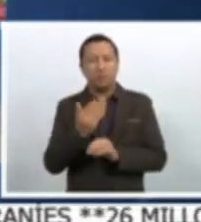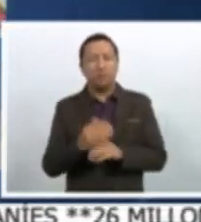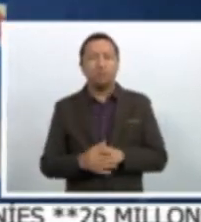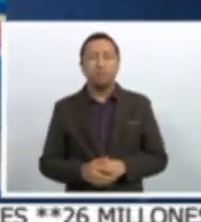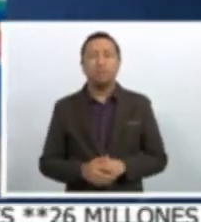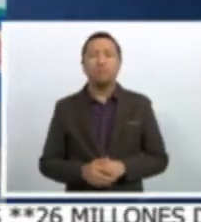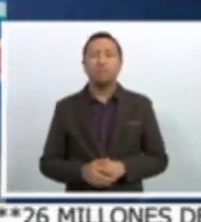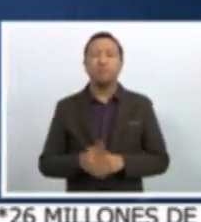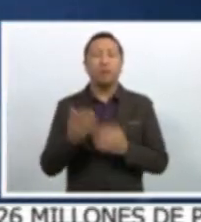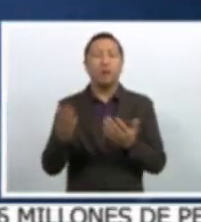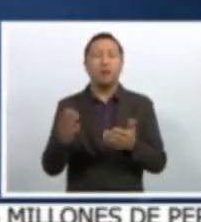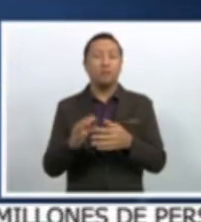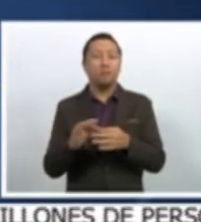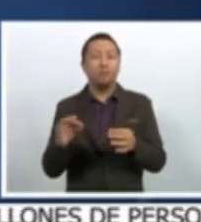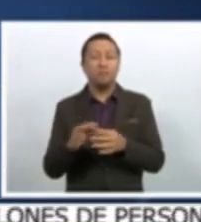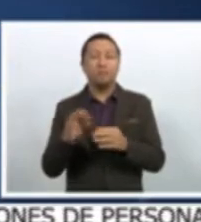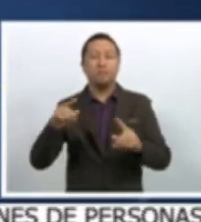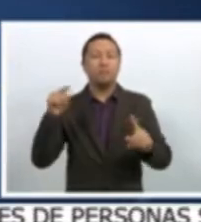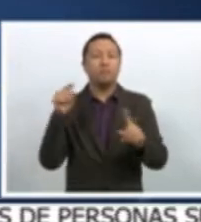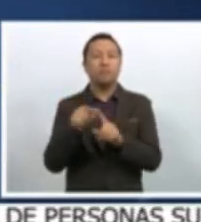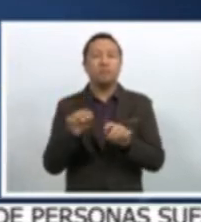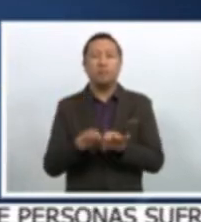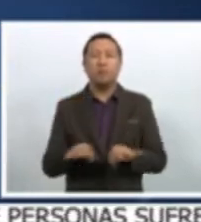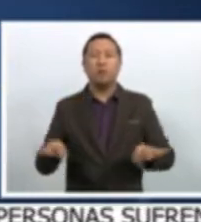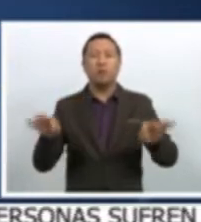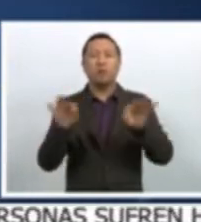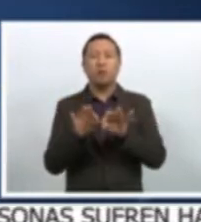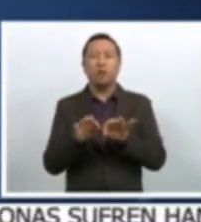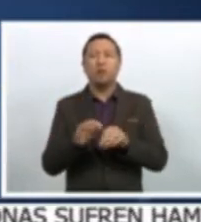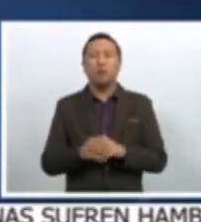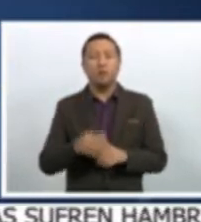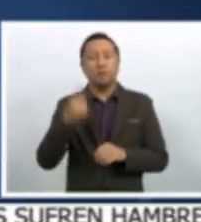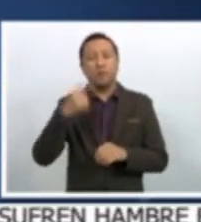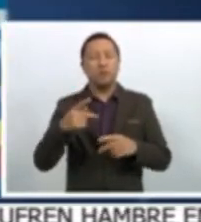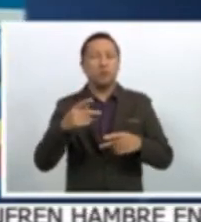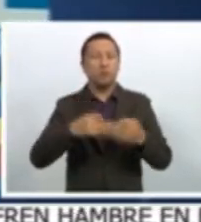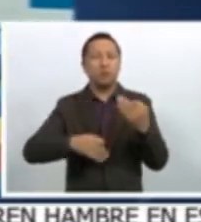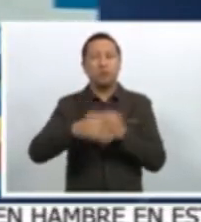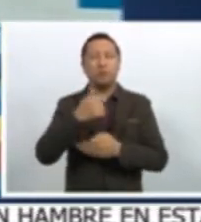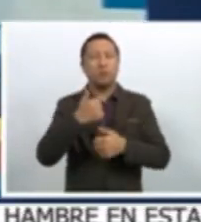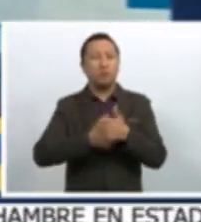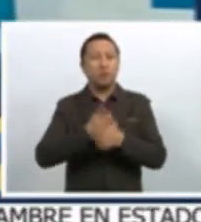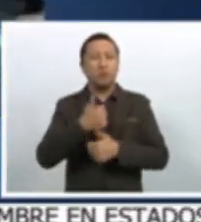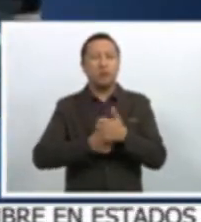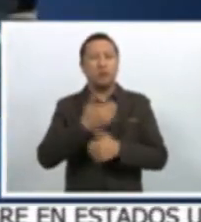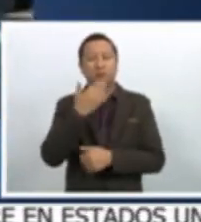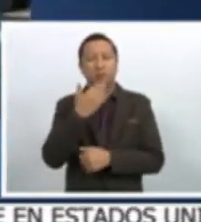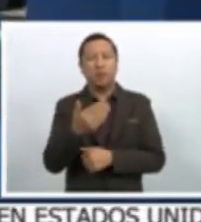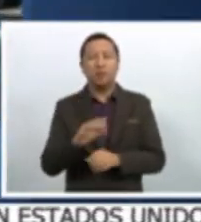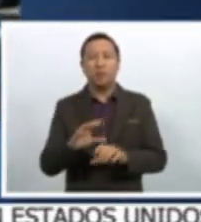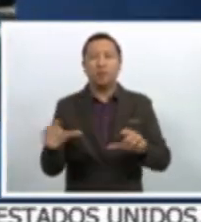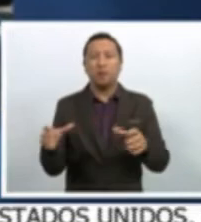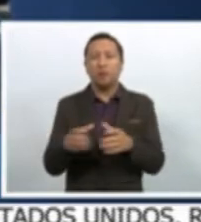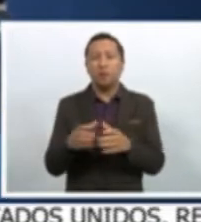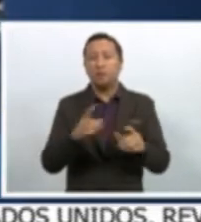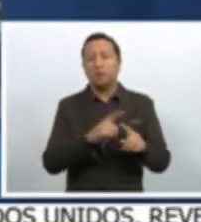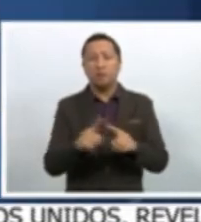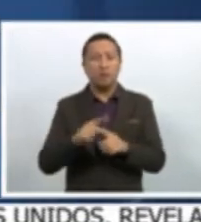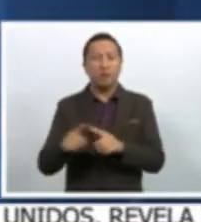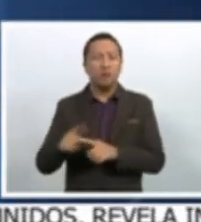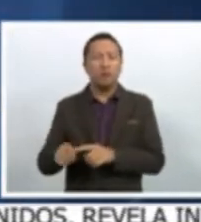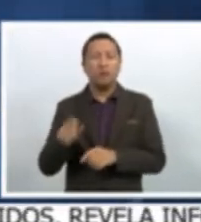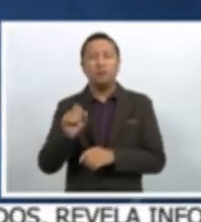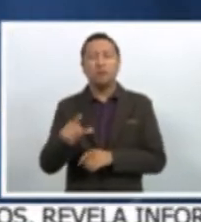que el evento virtual tiene como objetivo generar un espacio de encuentro competitivo entre los clubes que se han manifestado vigentes durante